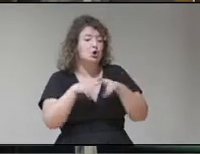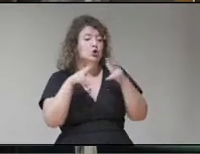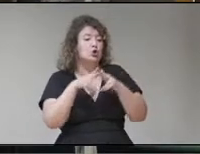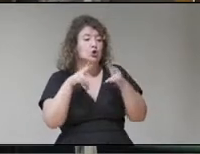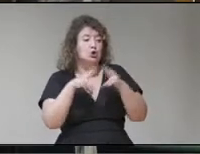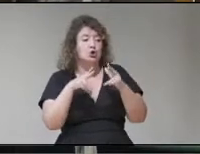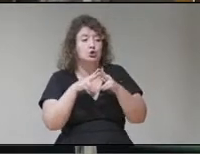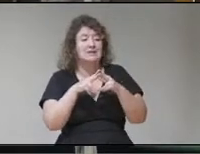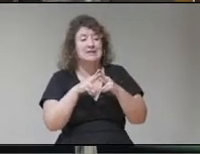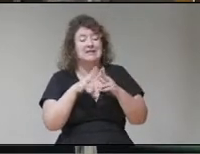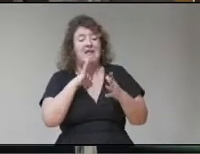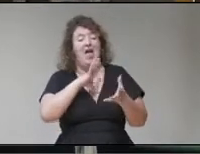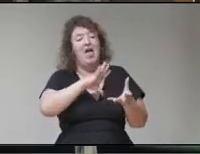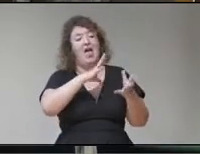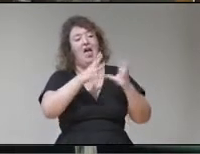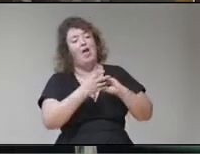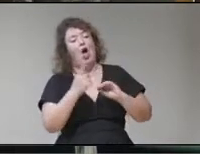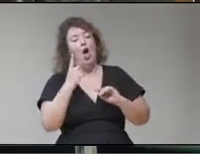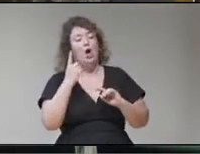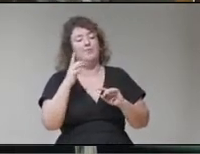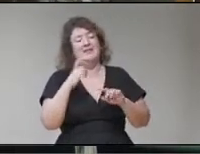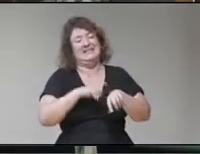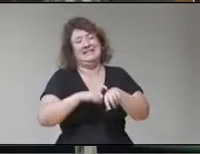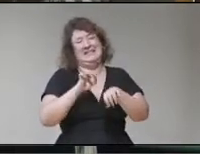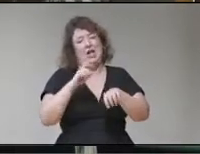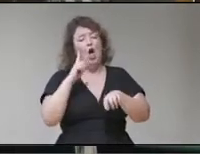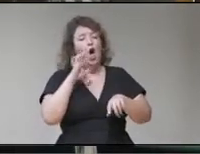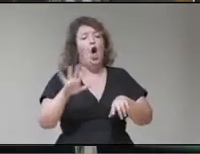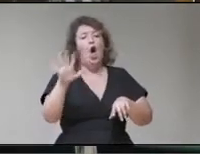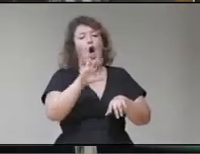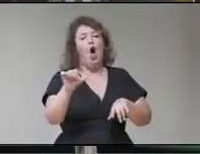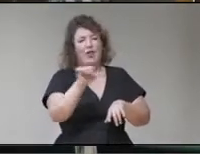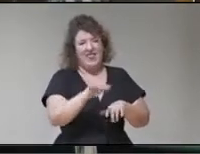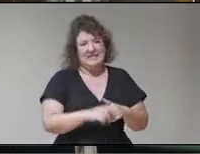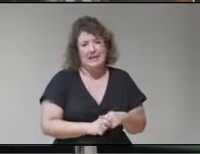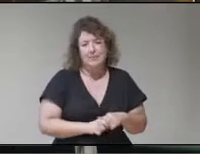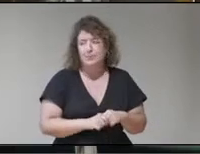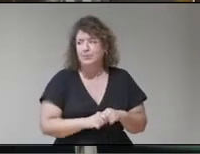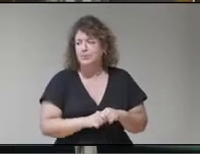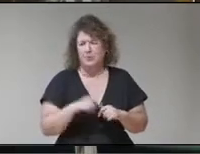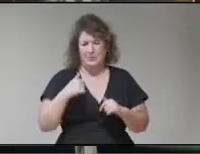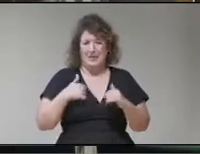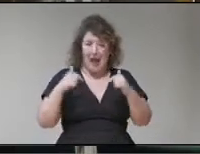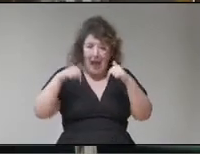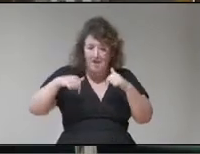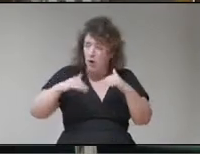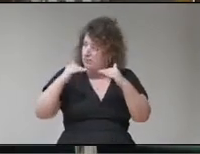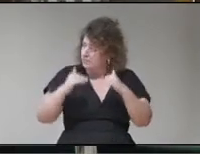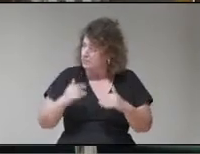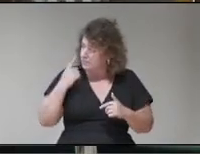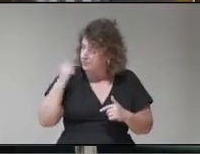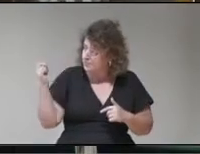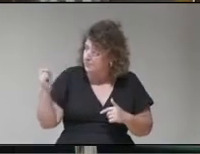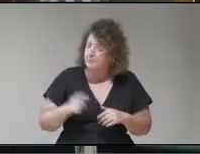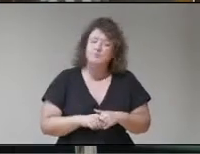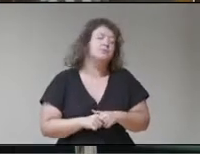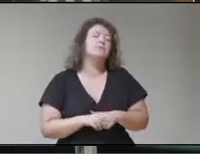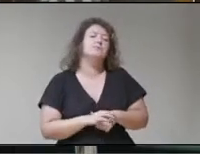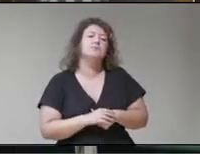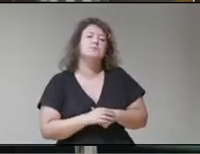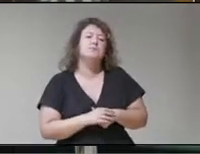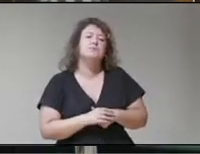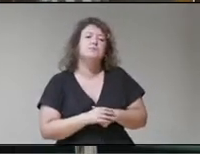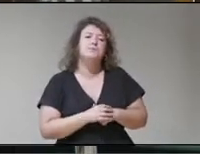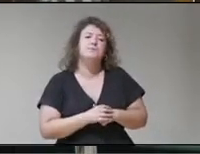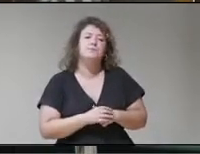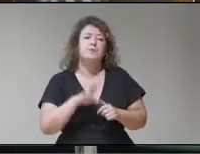van occidentalizando. Pero lo que quiero que veáis es esta parte de aquí abajo. En esta parte de aquí abajo lo que observamos es que